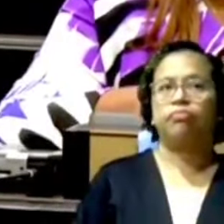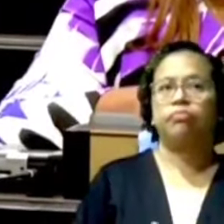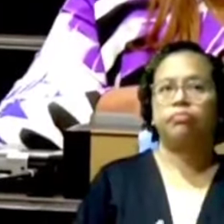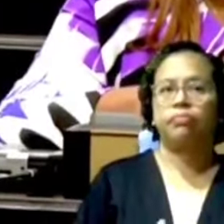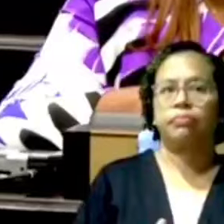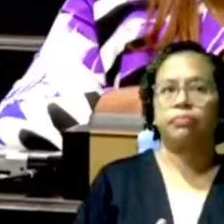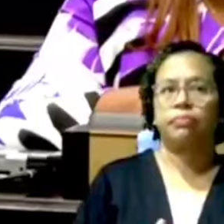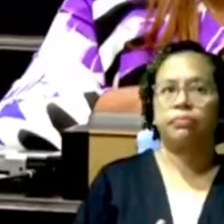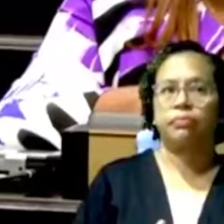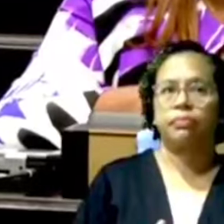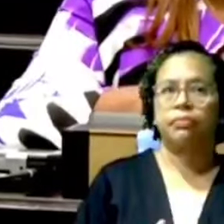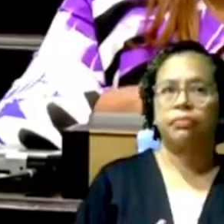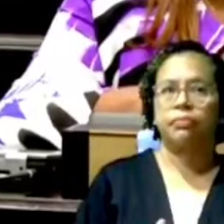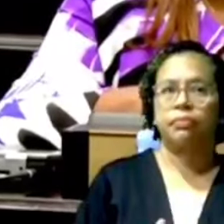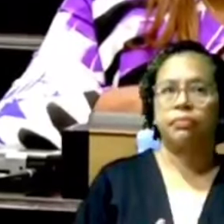diputadas.